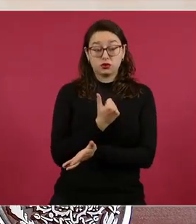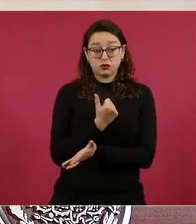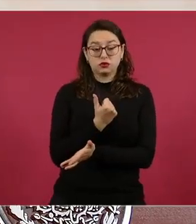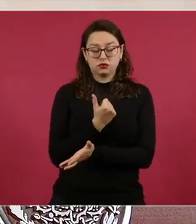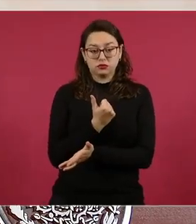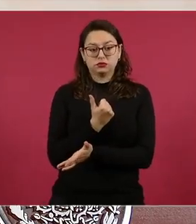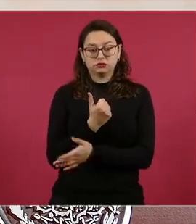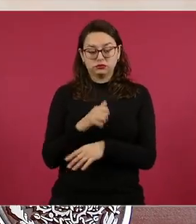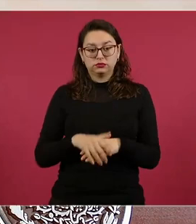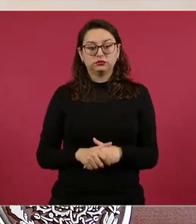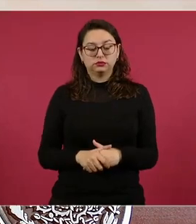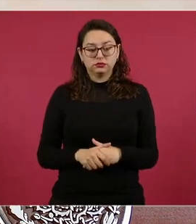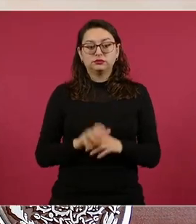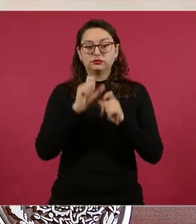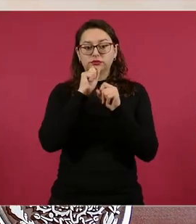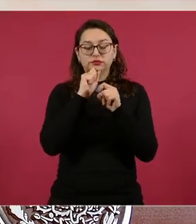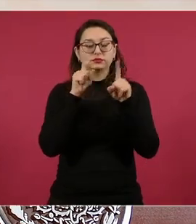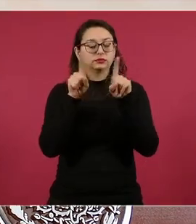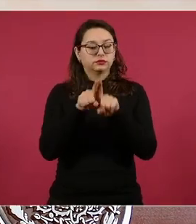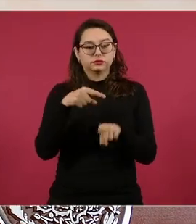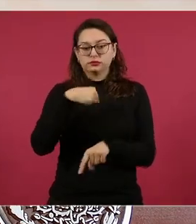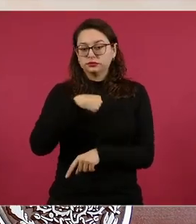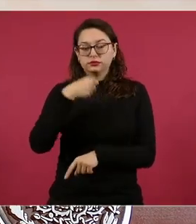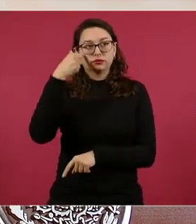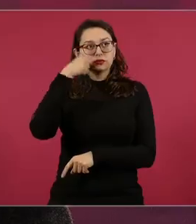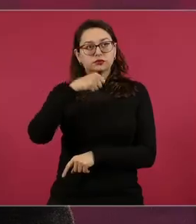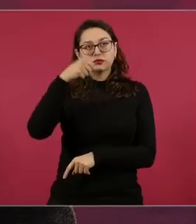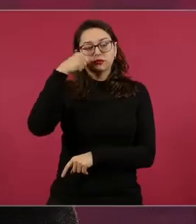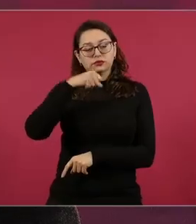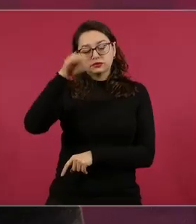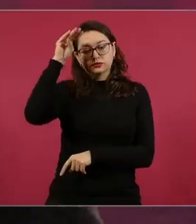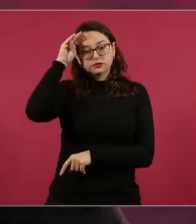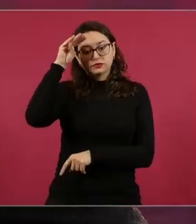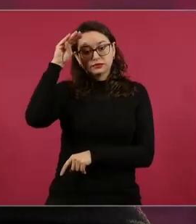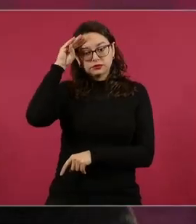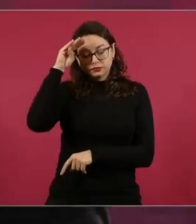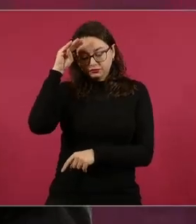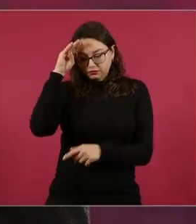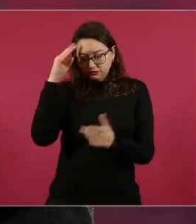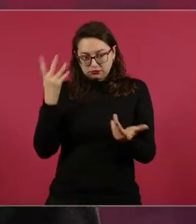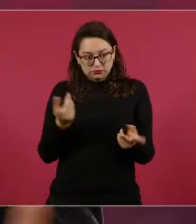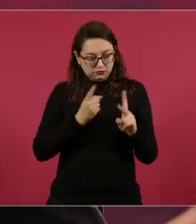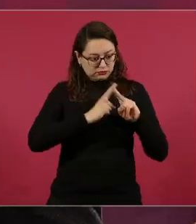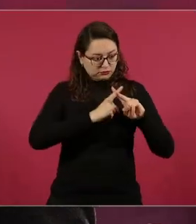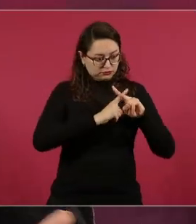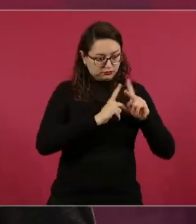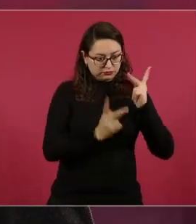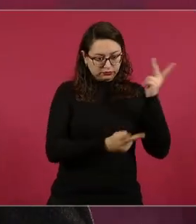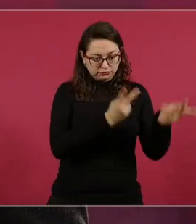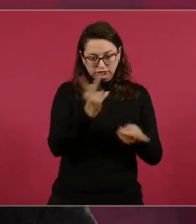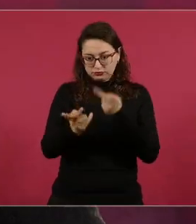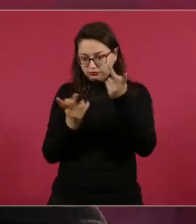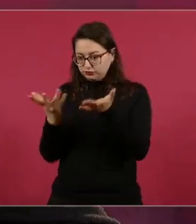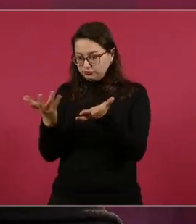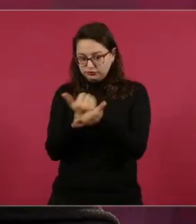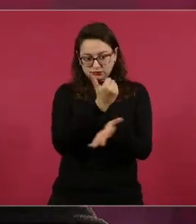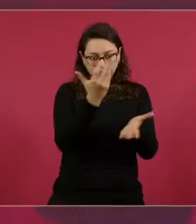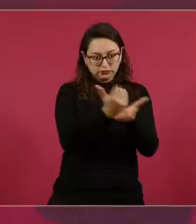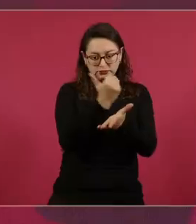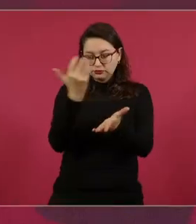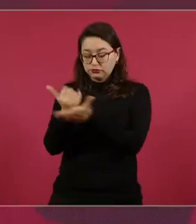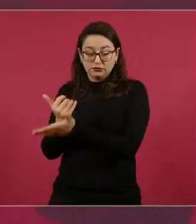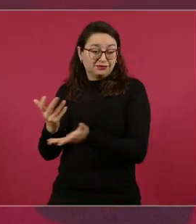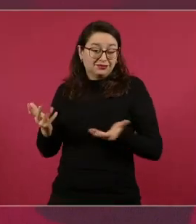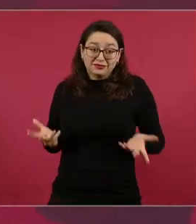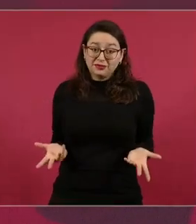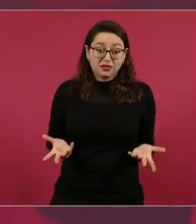también buscaban la forma, y el que gana una encuesta pues es el, porque el pueblo